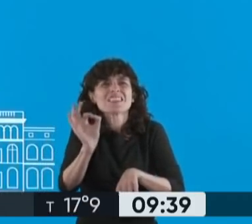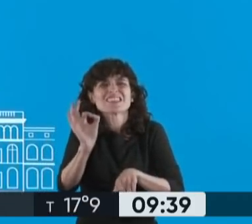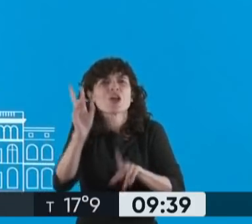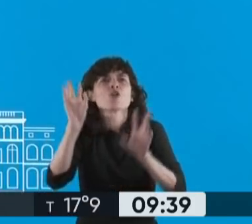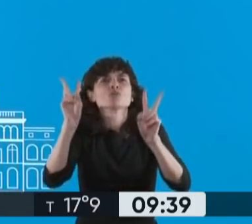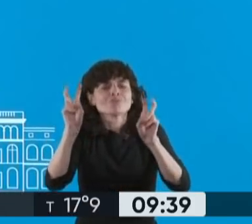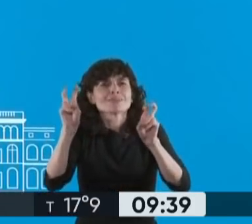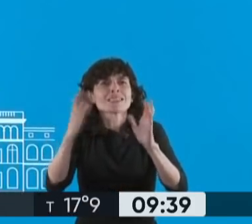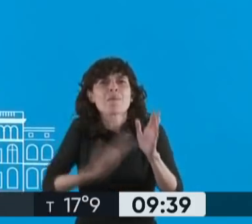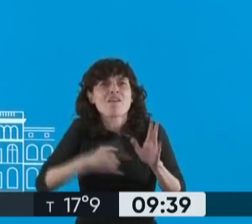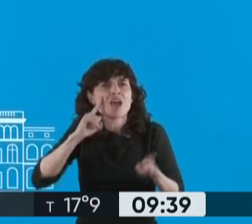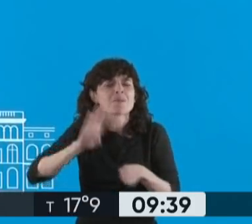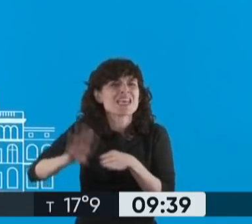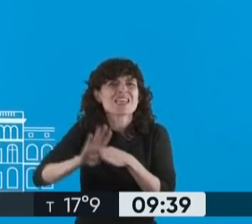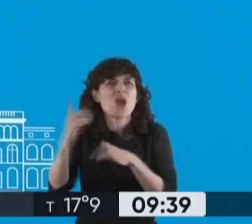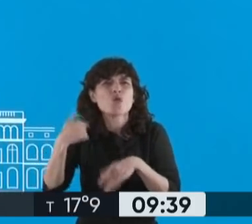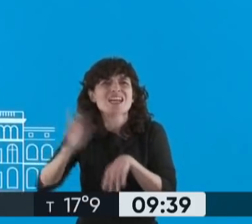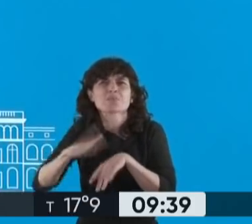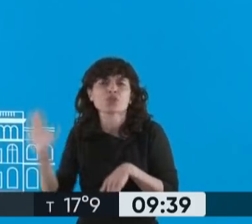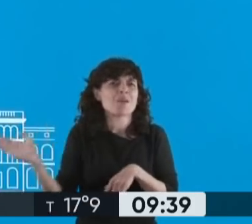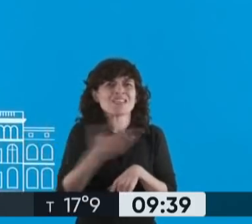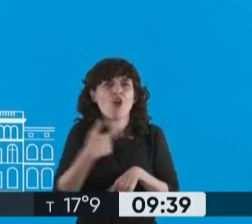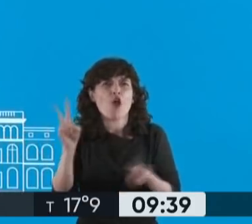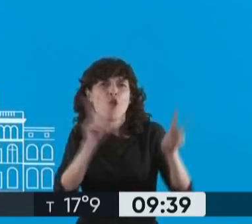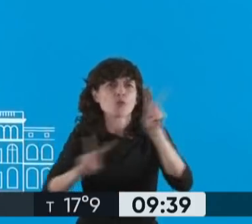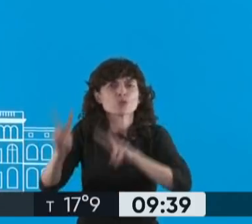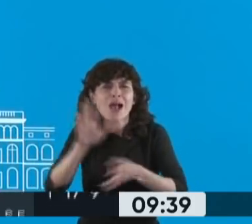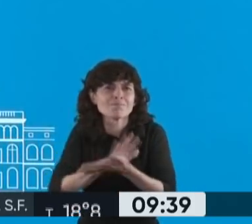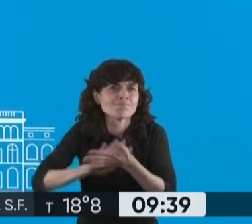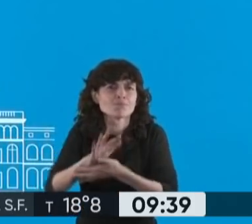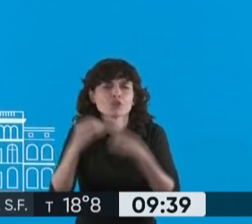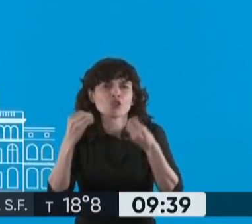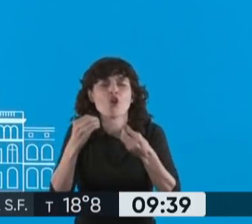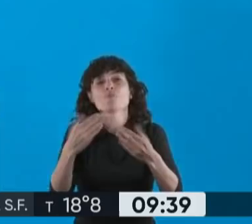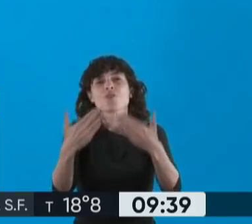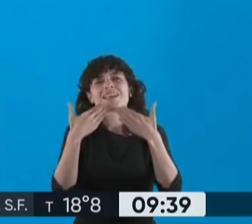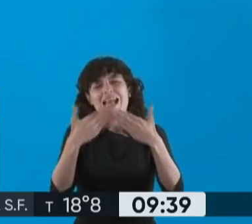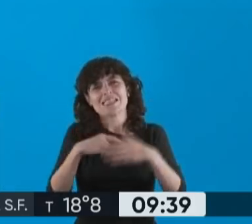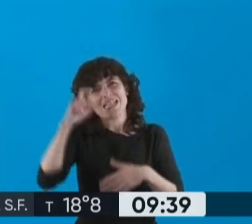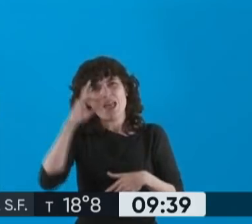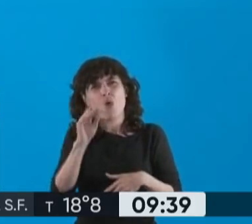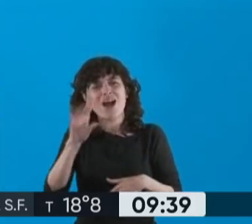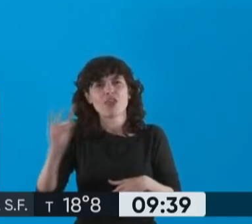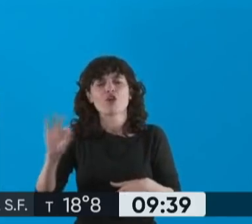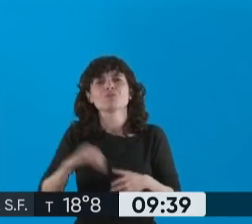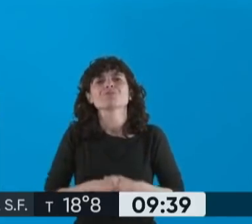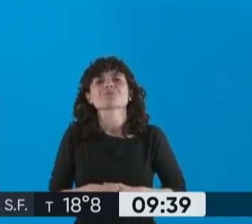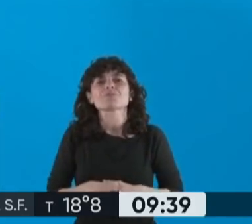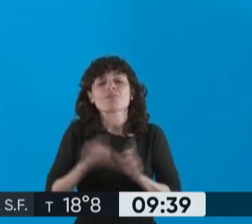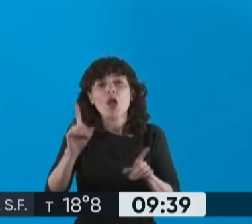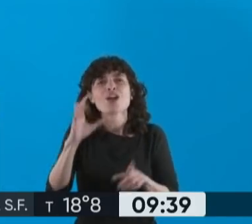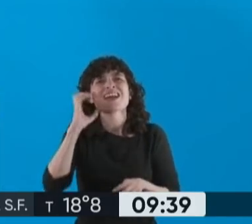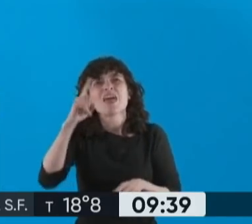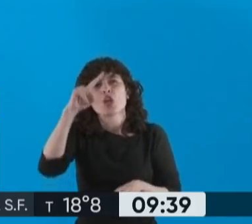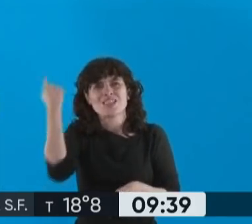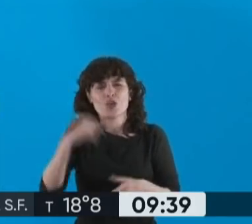Estado y que es un tema que hay que solucionar para beneficio de todos los argentinos y las argentinas. Muchas gracias, Eduardo. Hernán Mundo, de Radio Nacional.